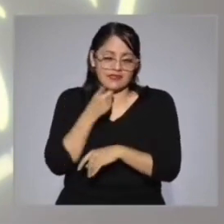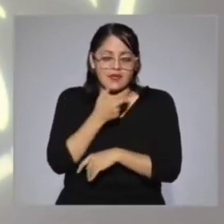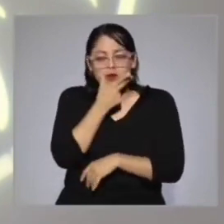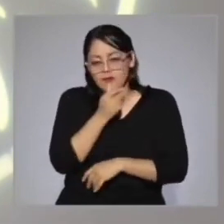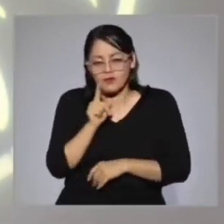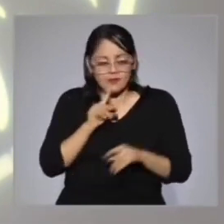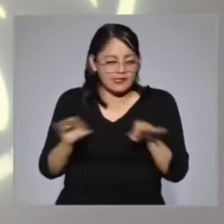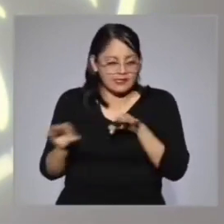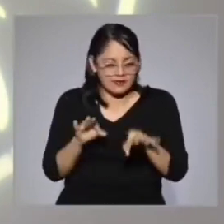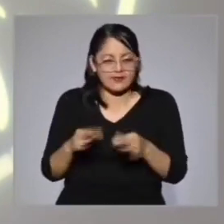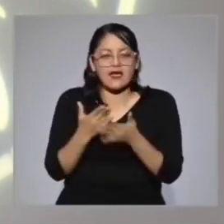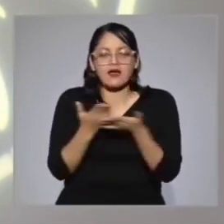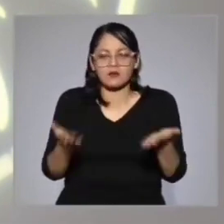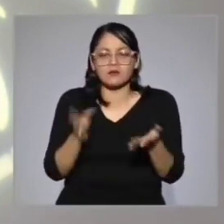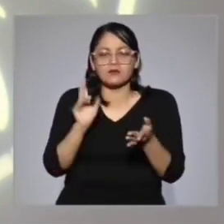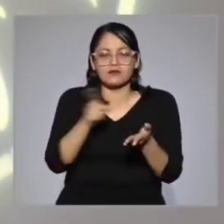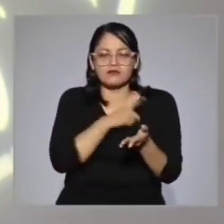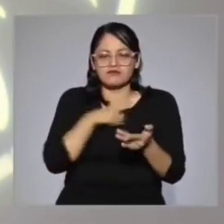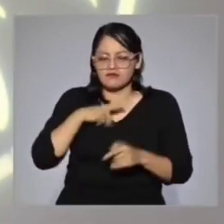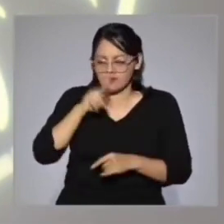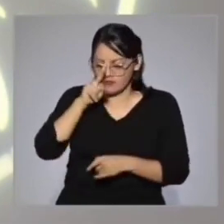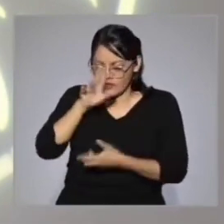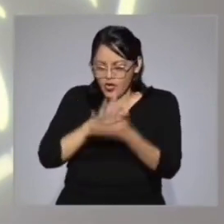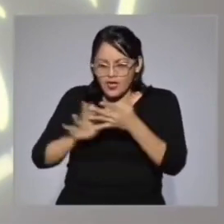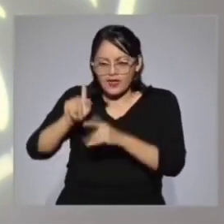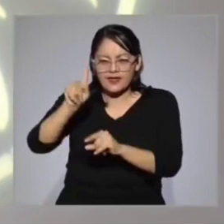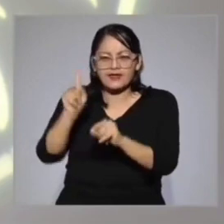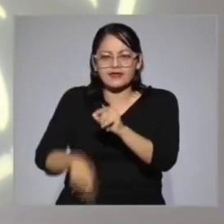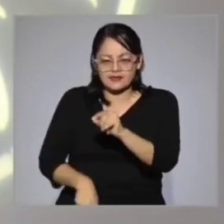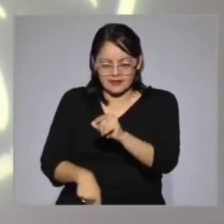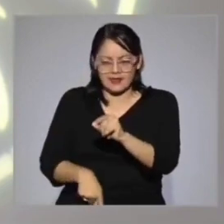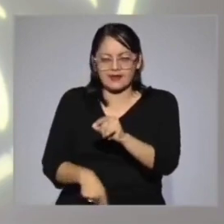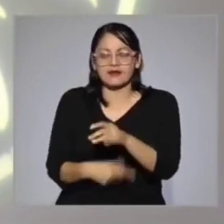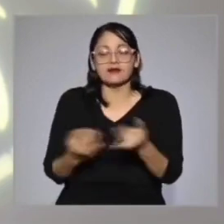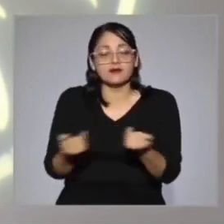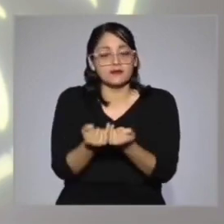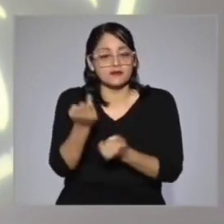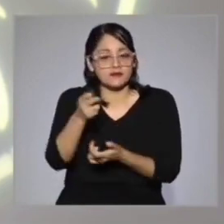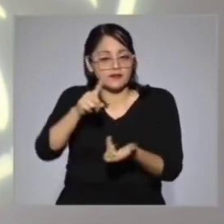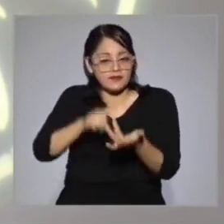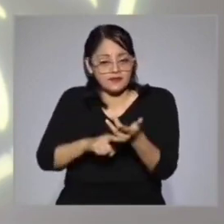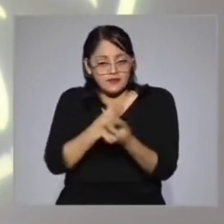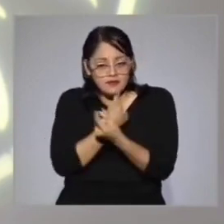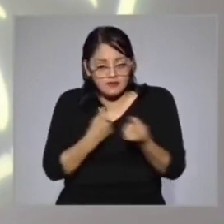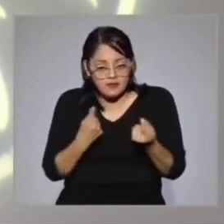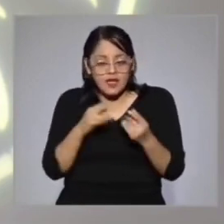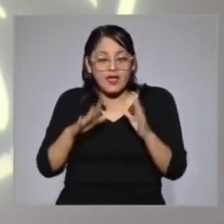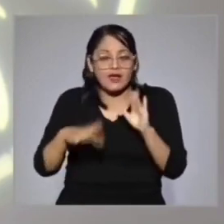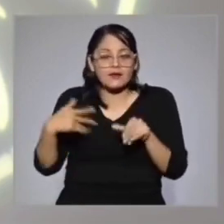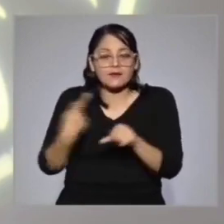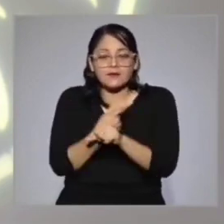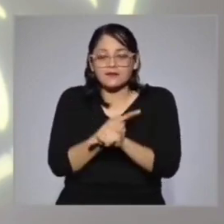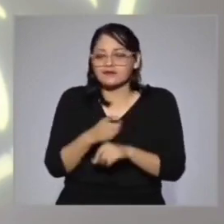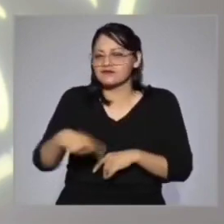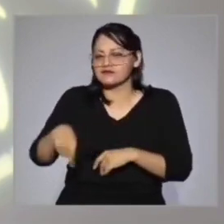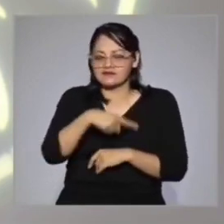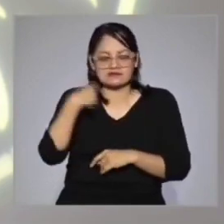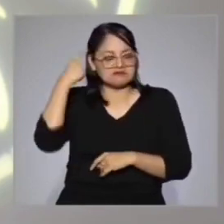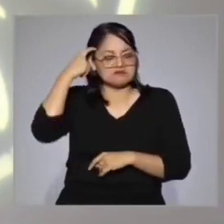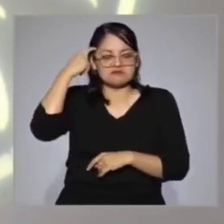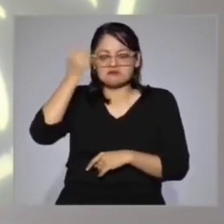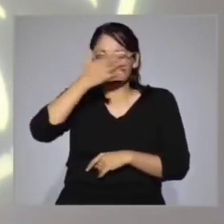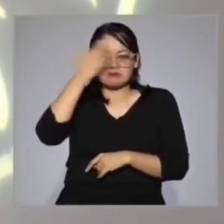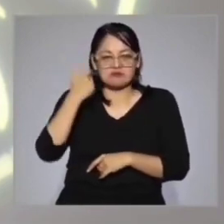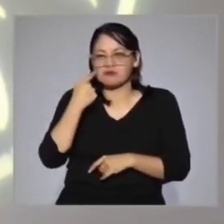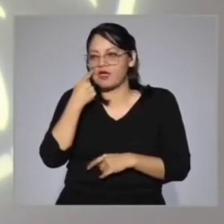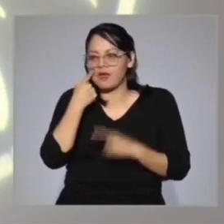mujeres. Es hora de que se erradique totalmente este tipo de violencia, que además involucra a las infancias, muchas veces sin estar conscientes de la